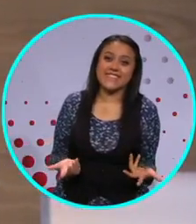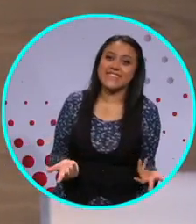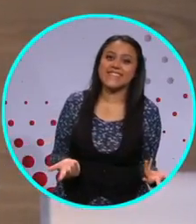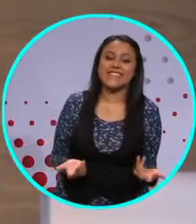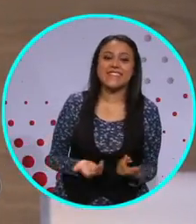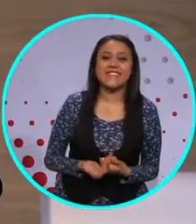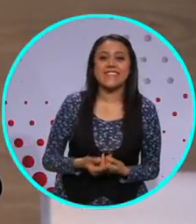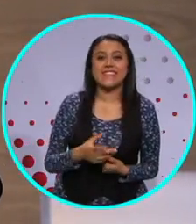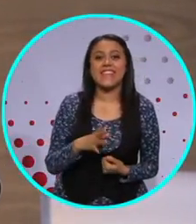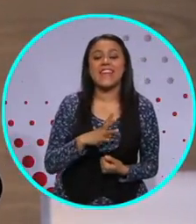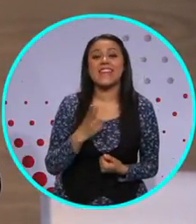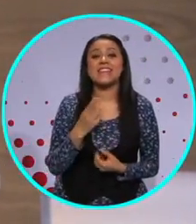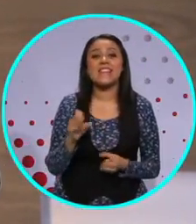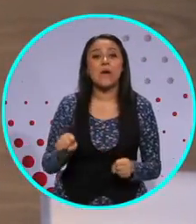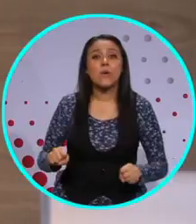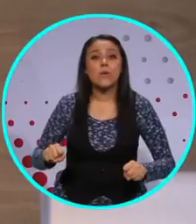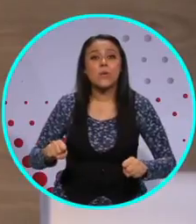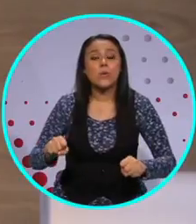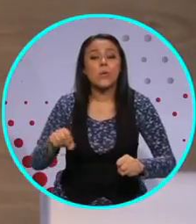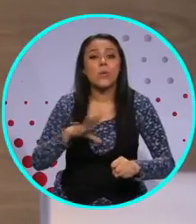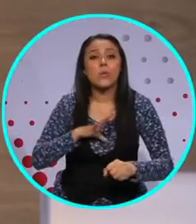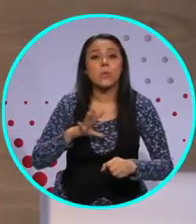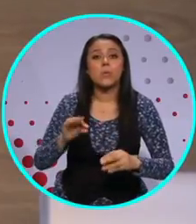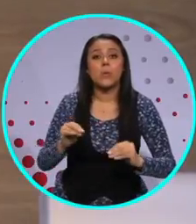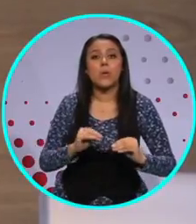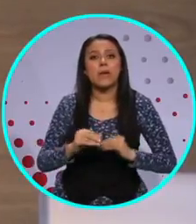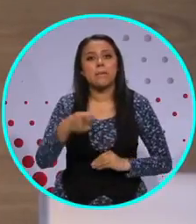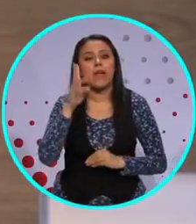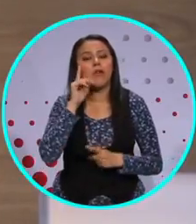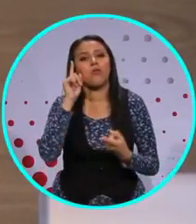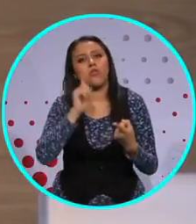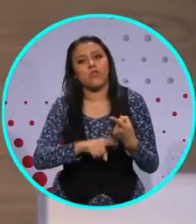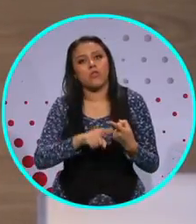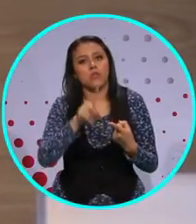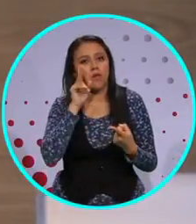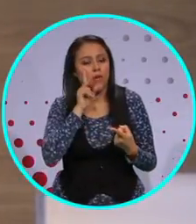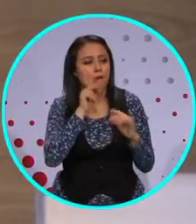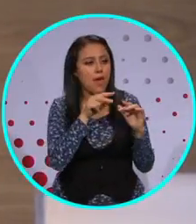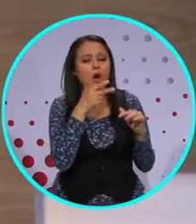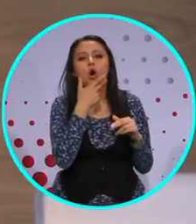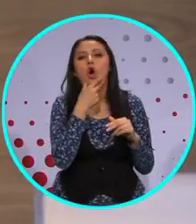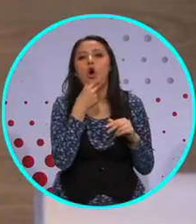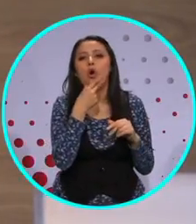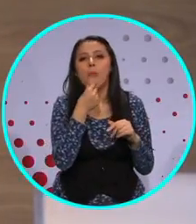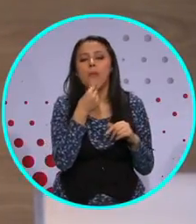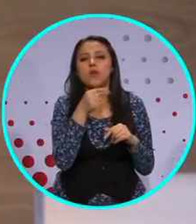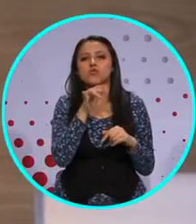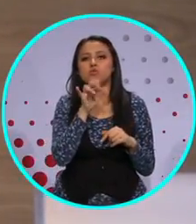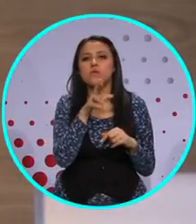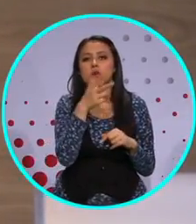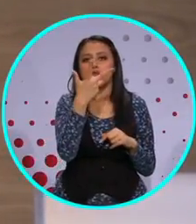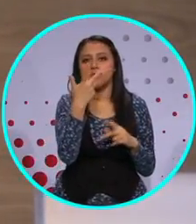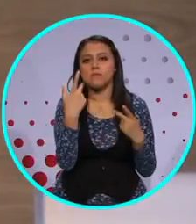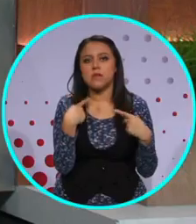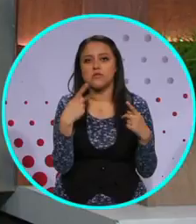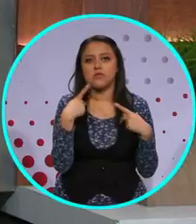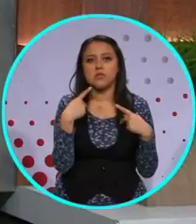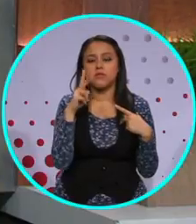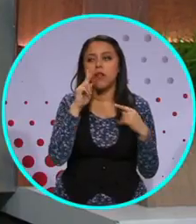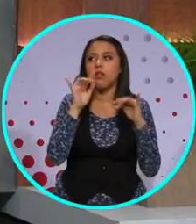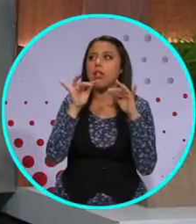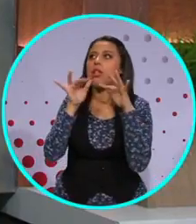de una silla de ruedas eléctrica que necesitamos estoy pidiendo a la persona distraídos tú y quiero que sepa que el urbano y 8 estaban ahí estaban ahí en